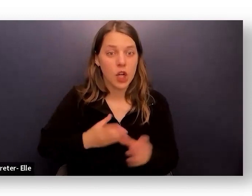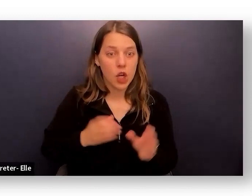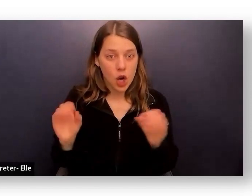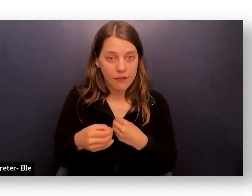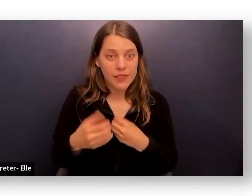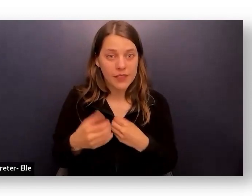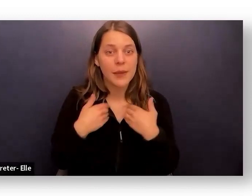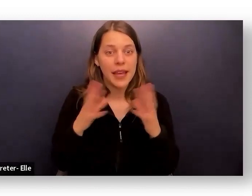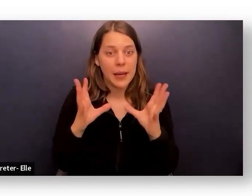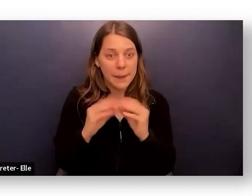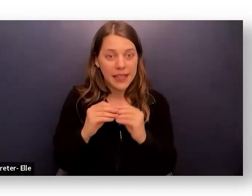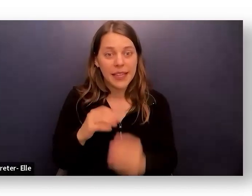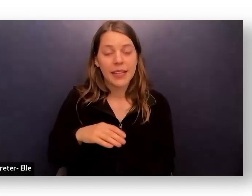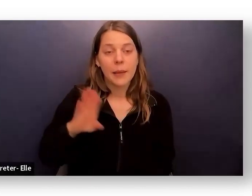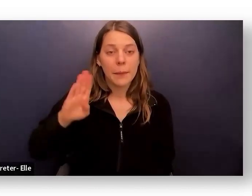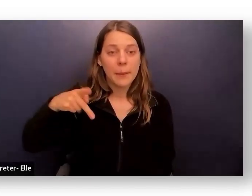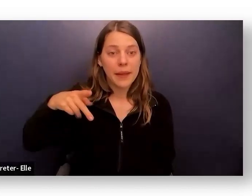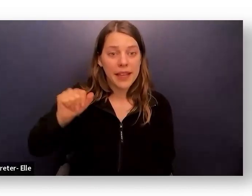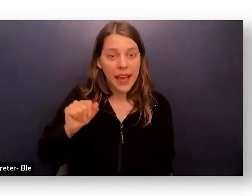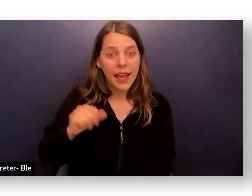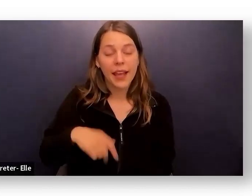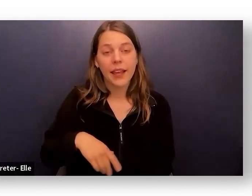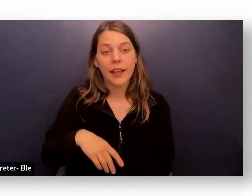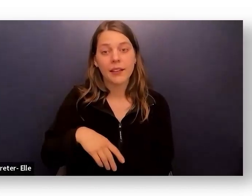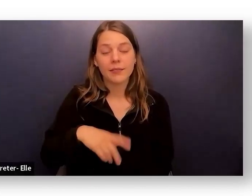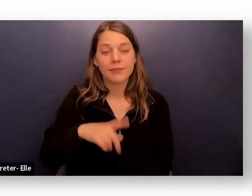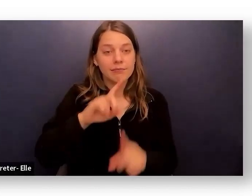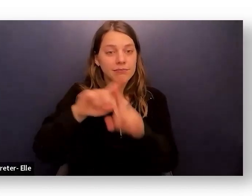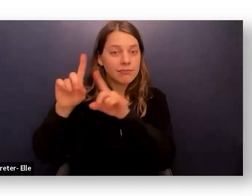Electric estuvo ahí en nuestra oficina recientemente.